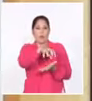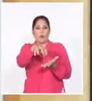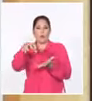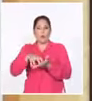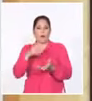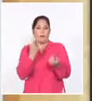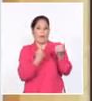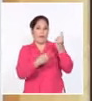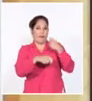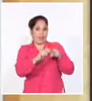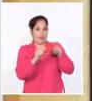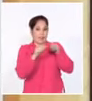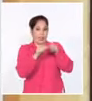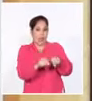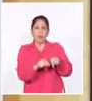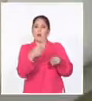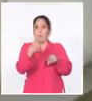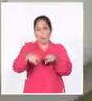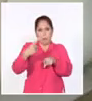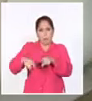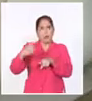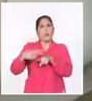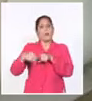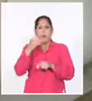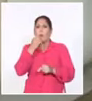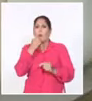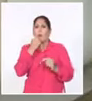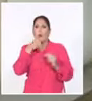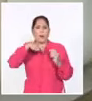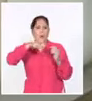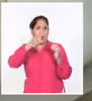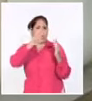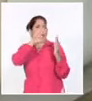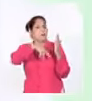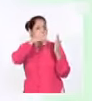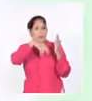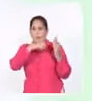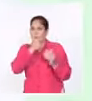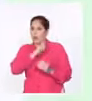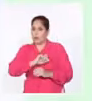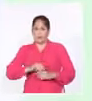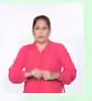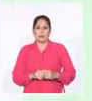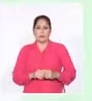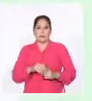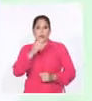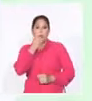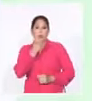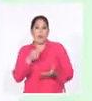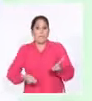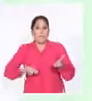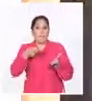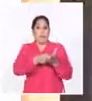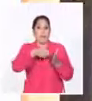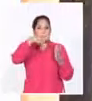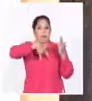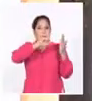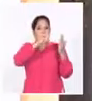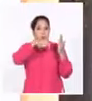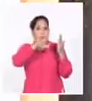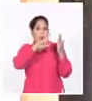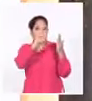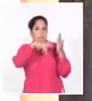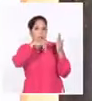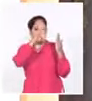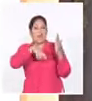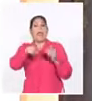que ha creado, se ofertan productos que es posible comprar también de este modo. Tiene la posibilidad de pagar por QR, sí. Si lo desea. Esta sí